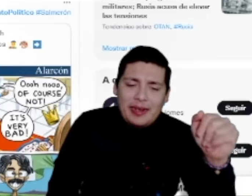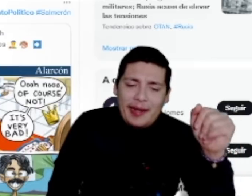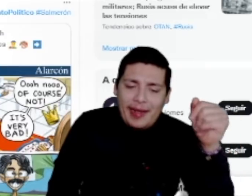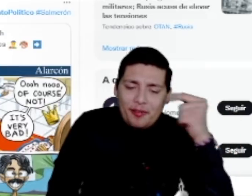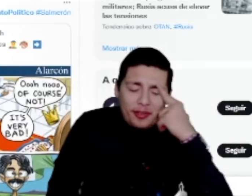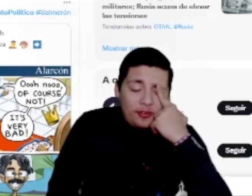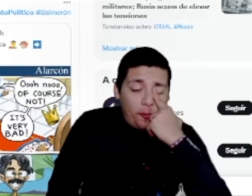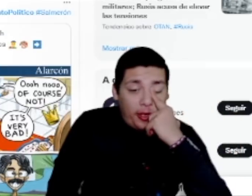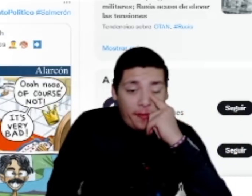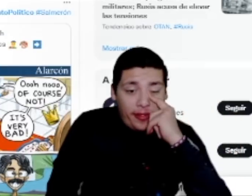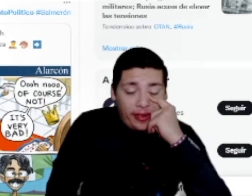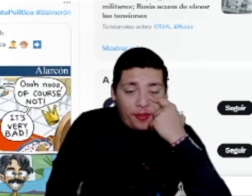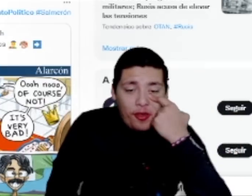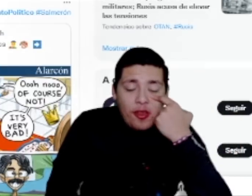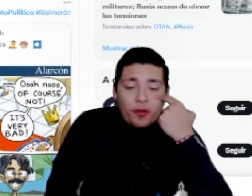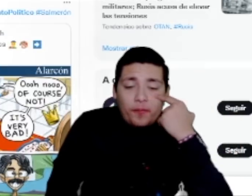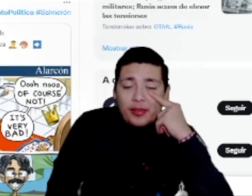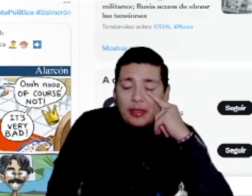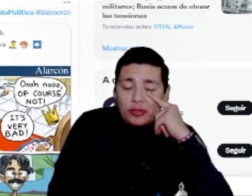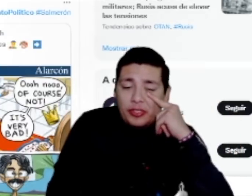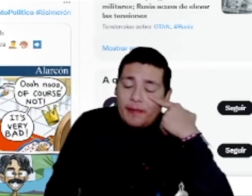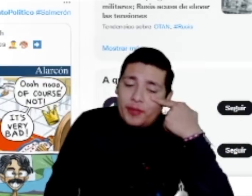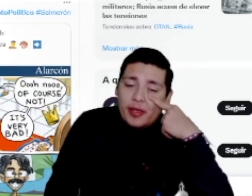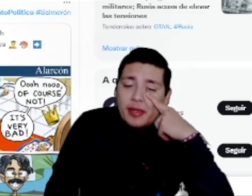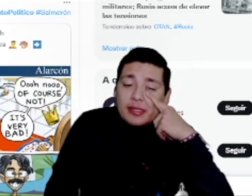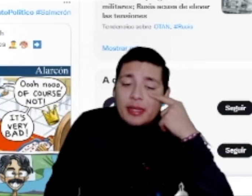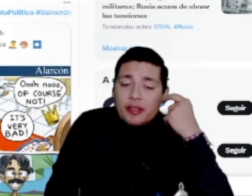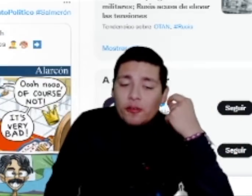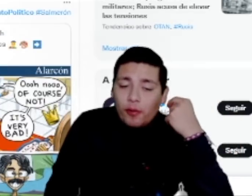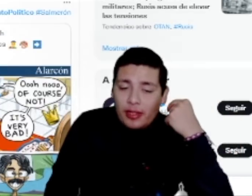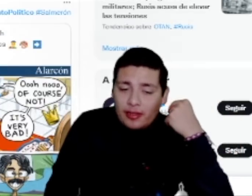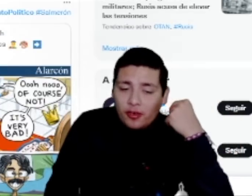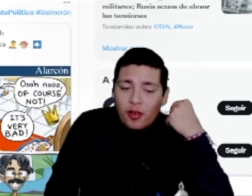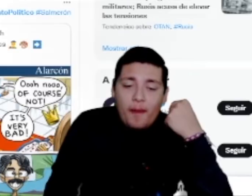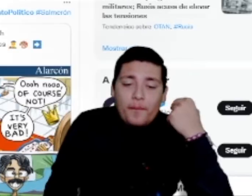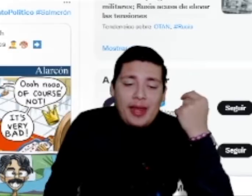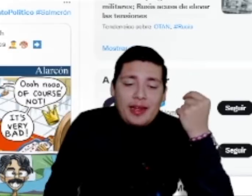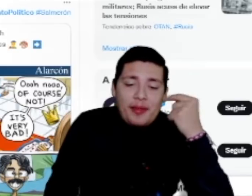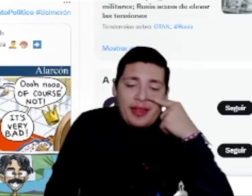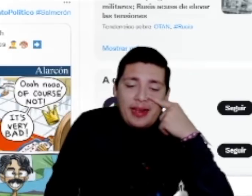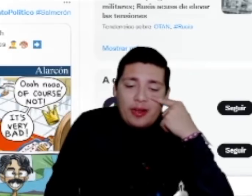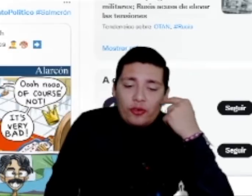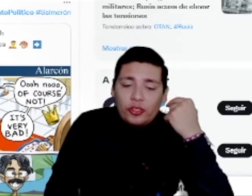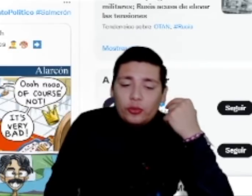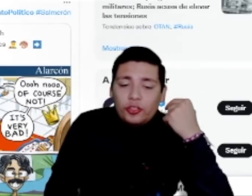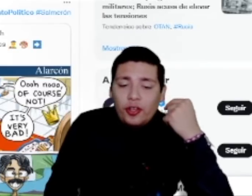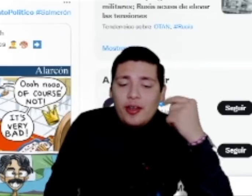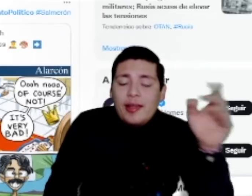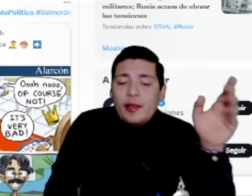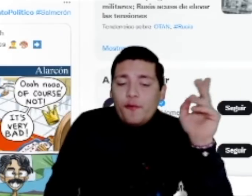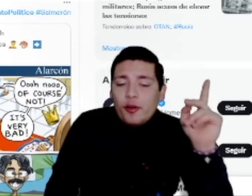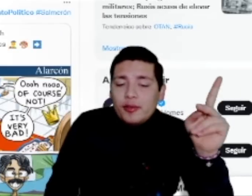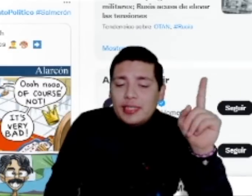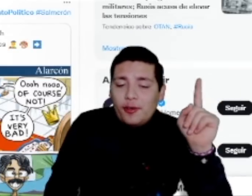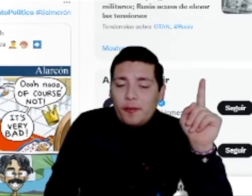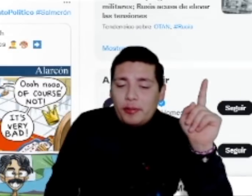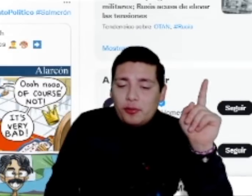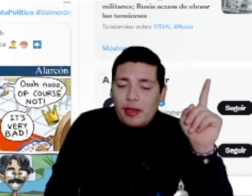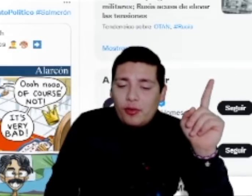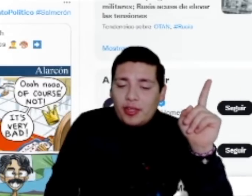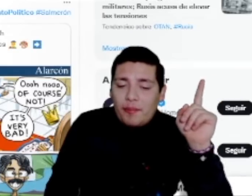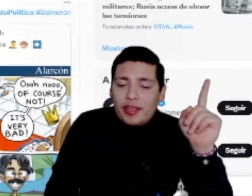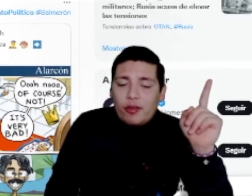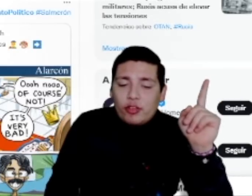también sale en la radio, tiene su programa de radio, contesta lo siguiente: testamento político, válgame, y la constitución, le informo, señor